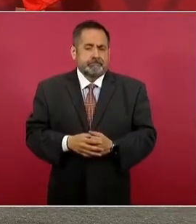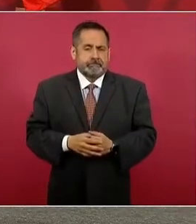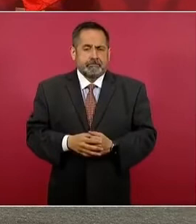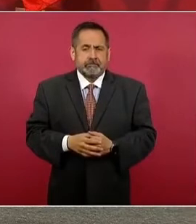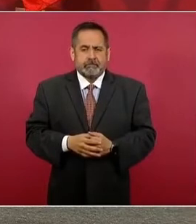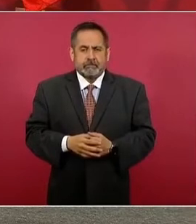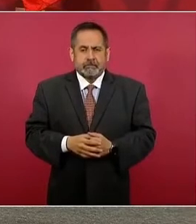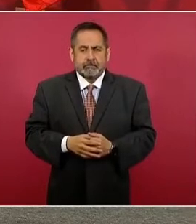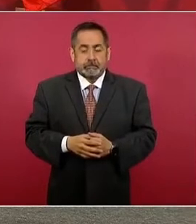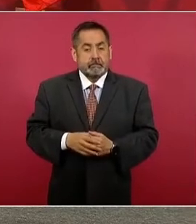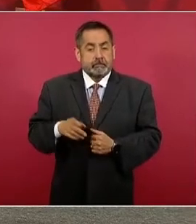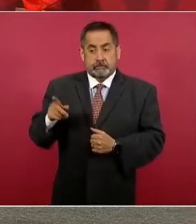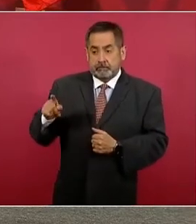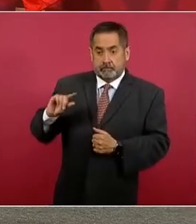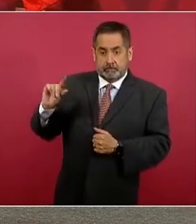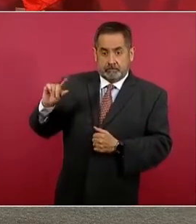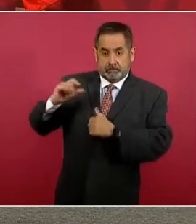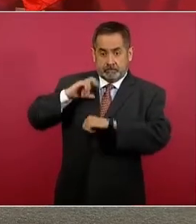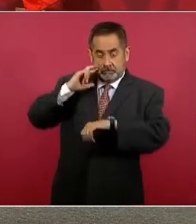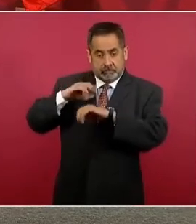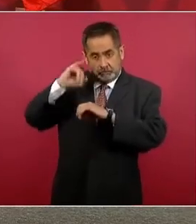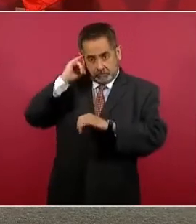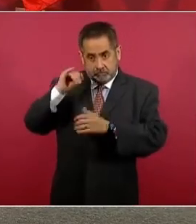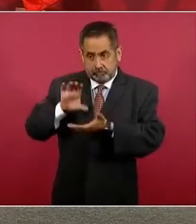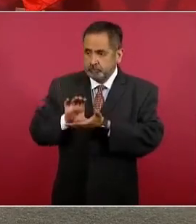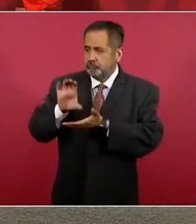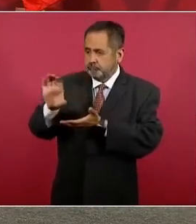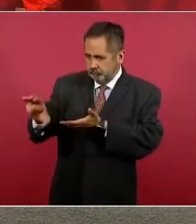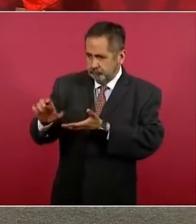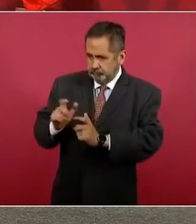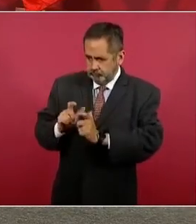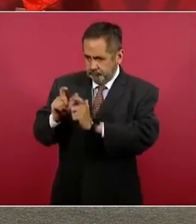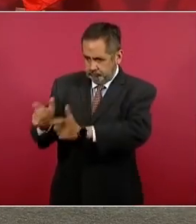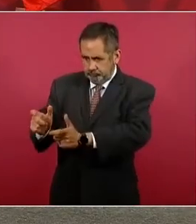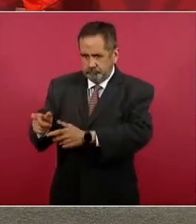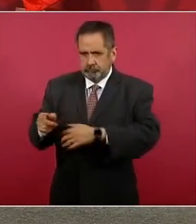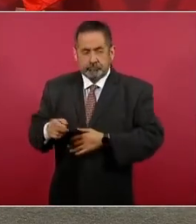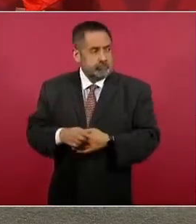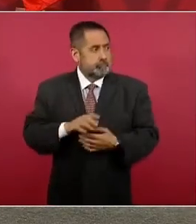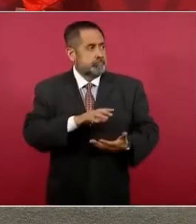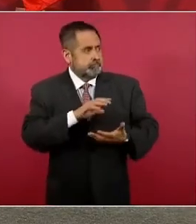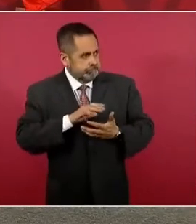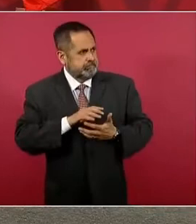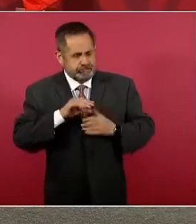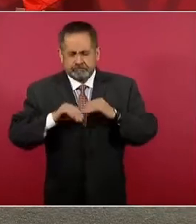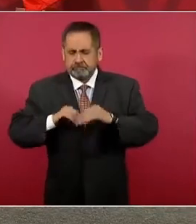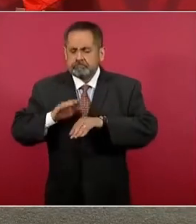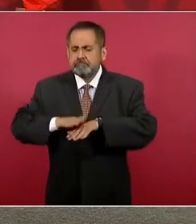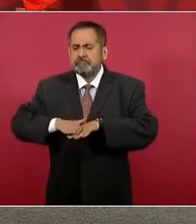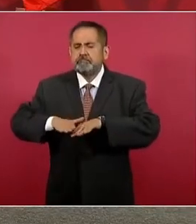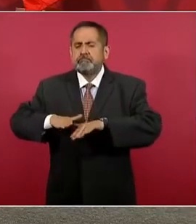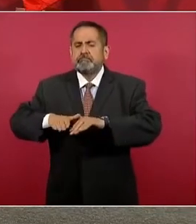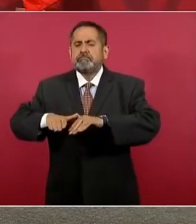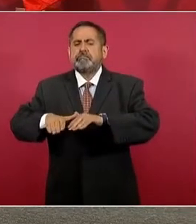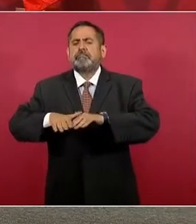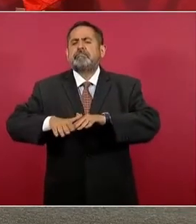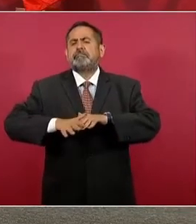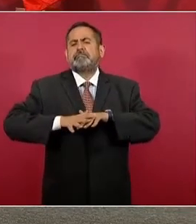Y reciben las autoridades su dinero para el camino y ellos lo hacen